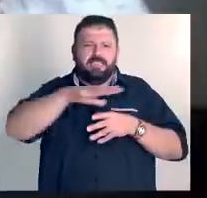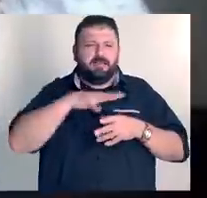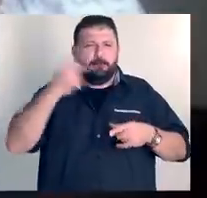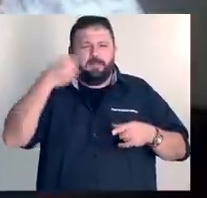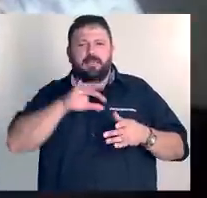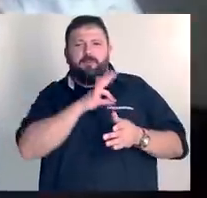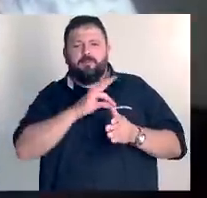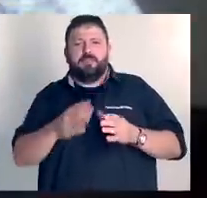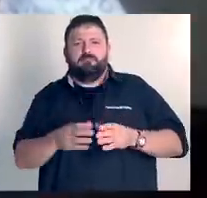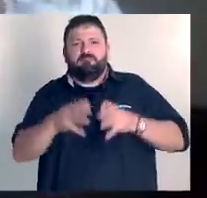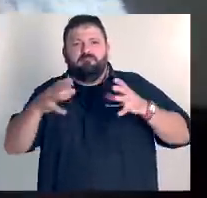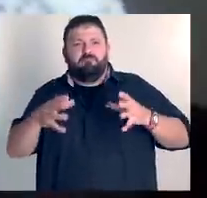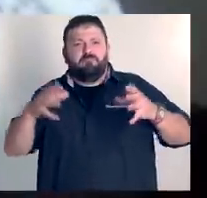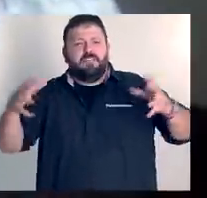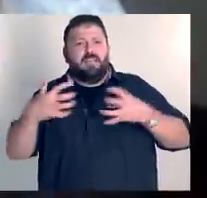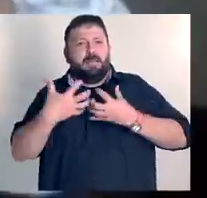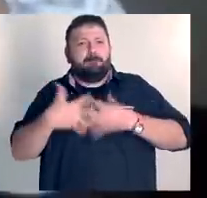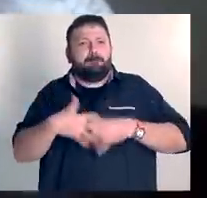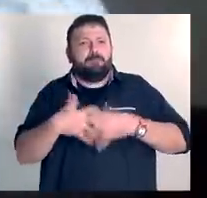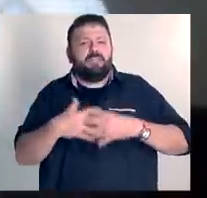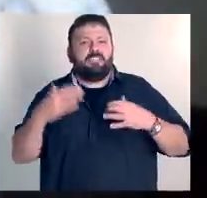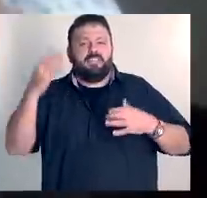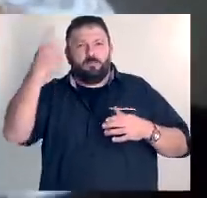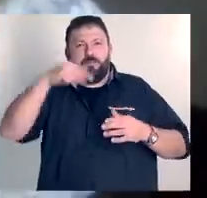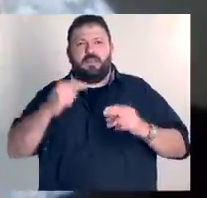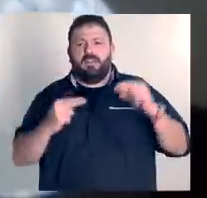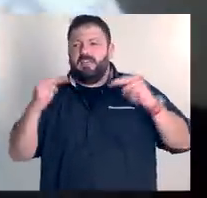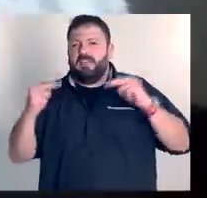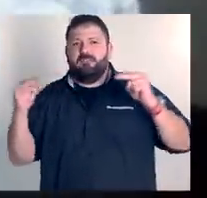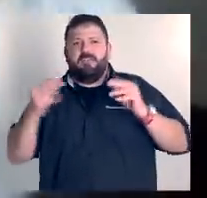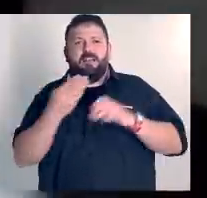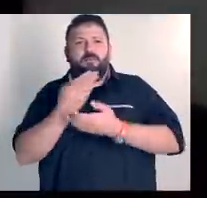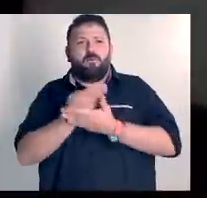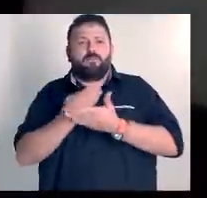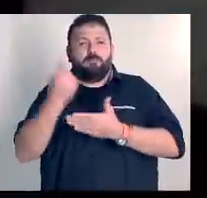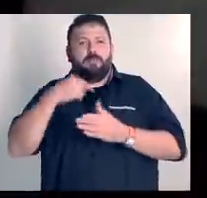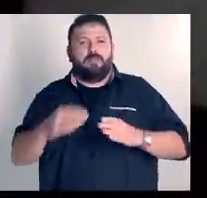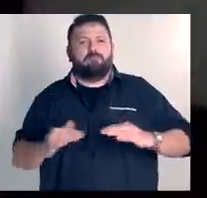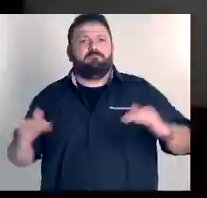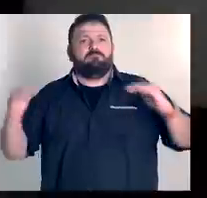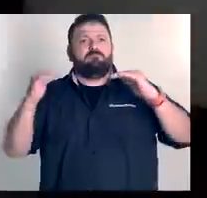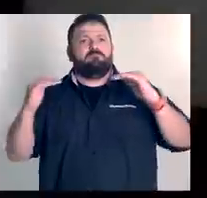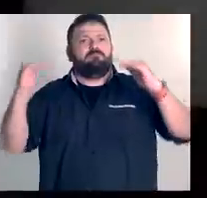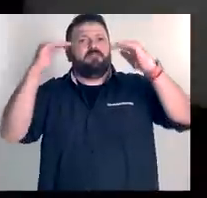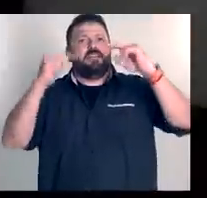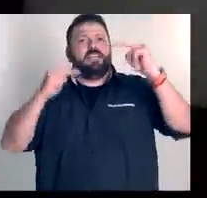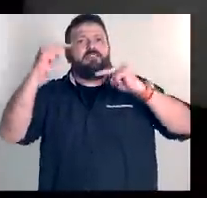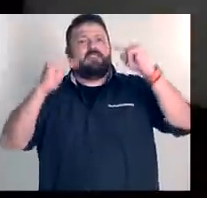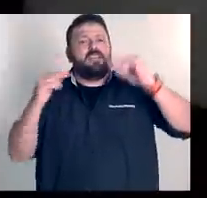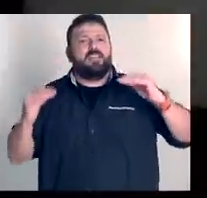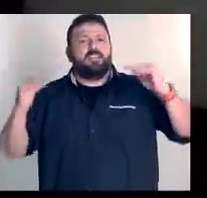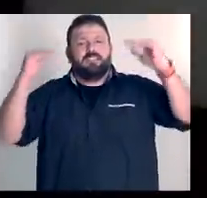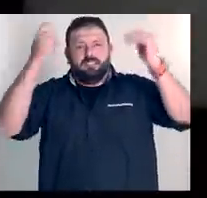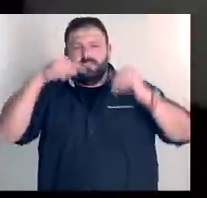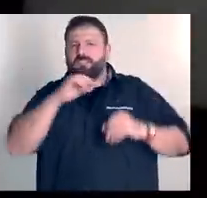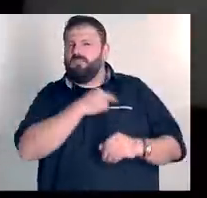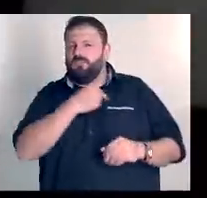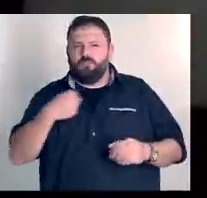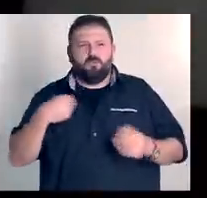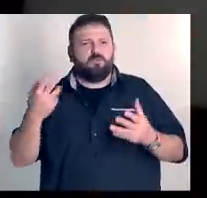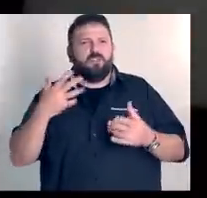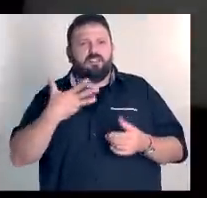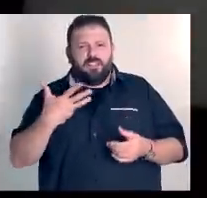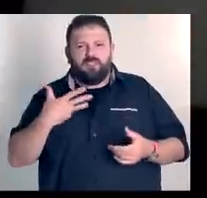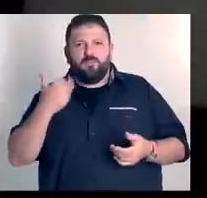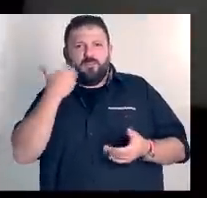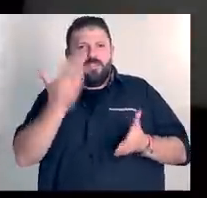100 empresarios que logren el nivel bronce y el bono bronce para que lo demás se vaya armando. Tengo que ir al rally ganando. Dime